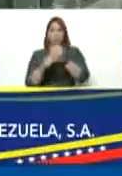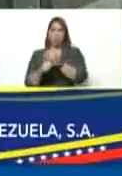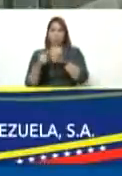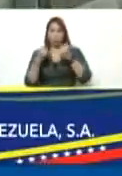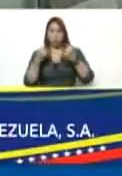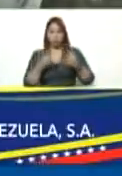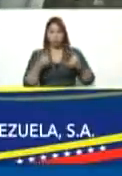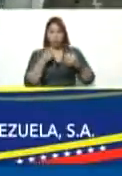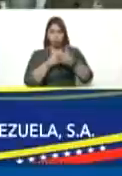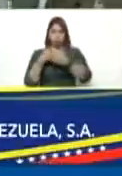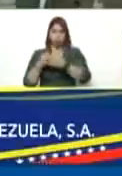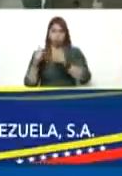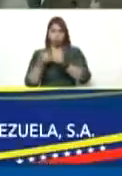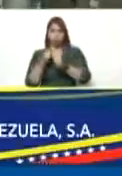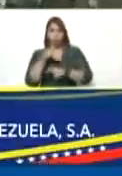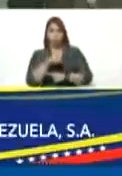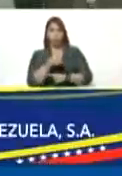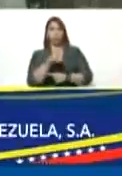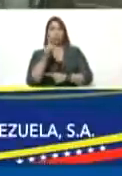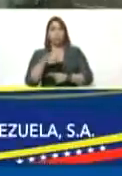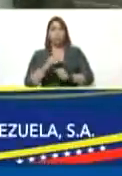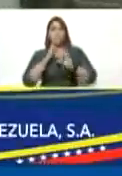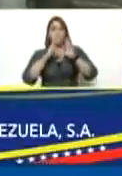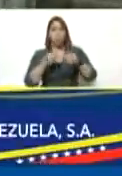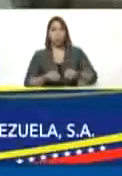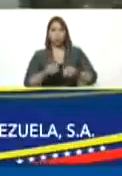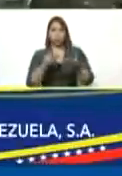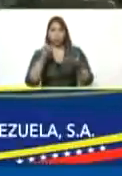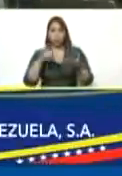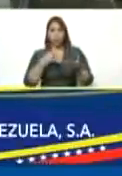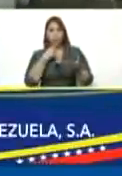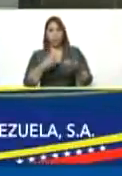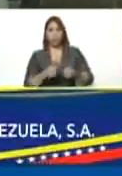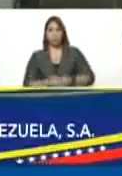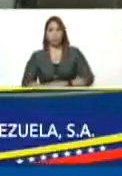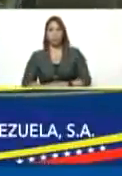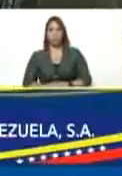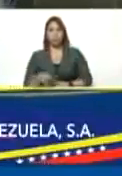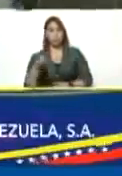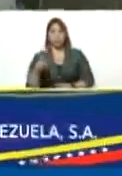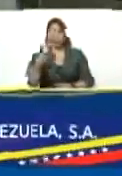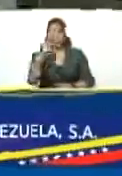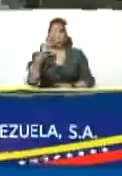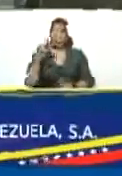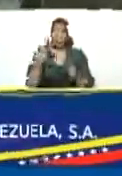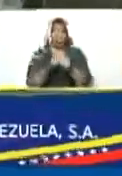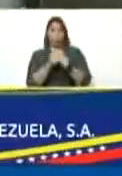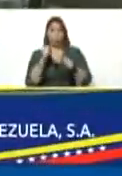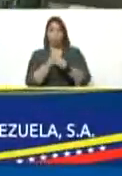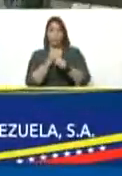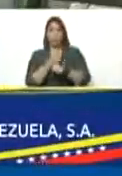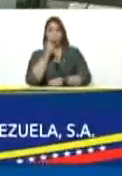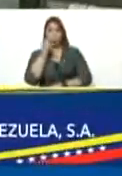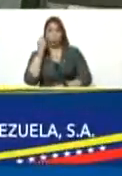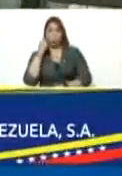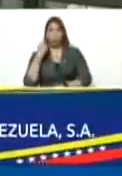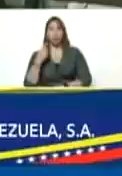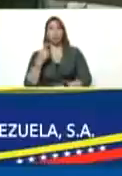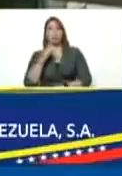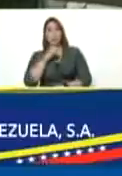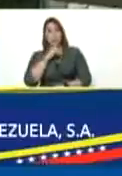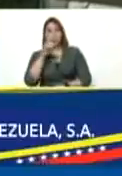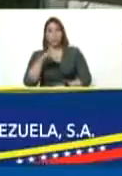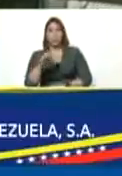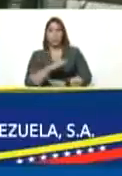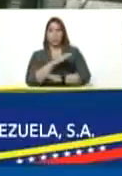eso, estamos dando resultados, presidente, y le digo, no se equivoca con la clase obrera, así como nos llamaba el cantor